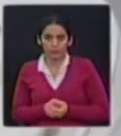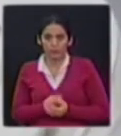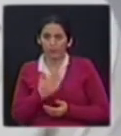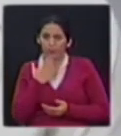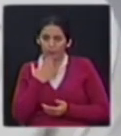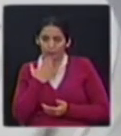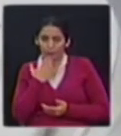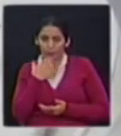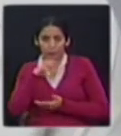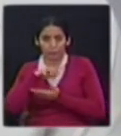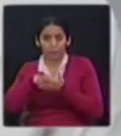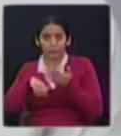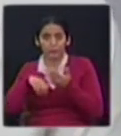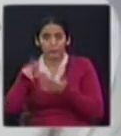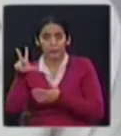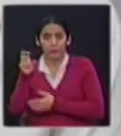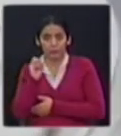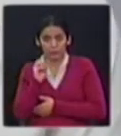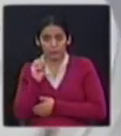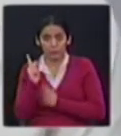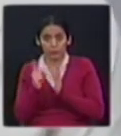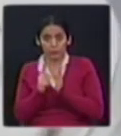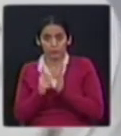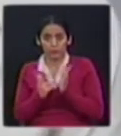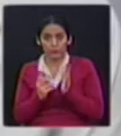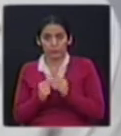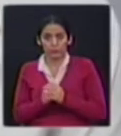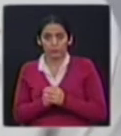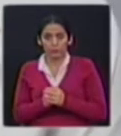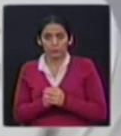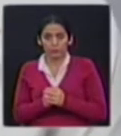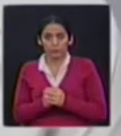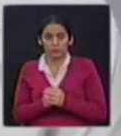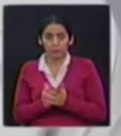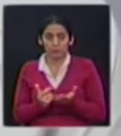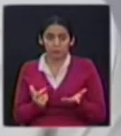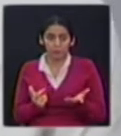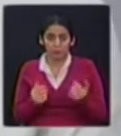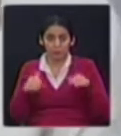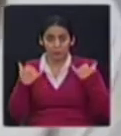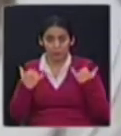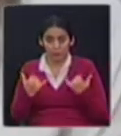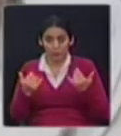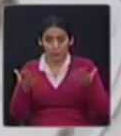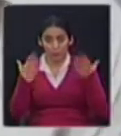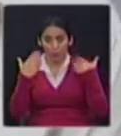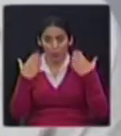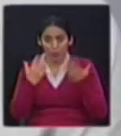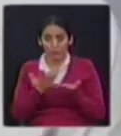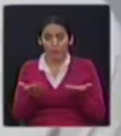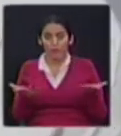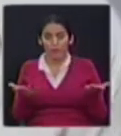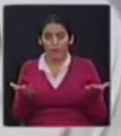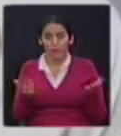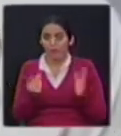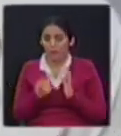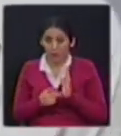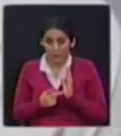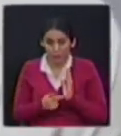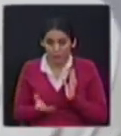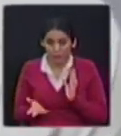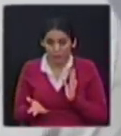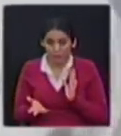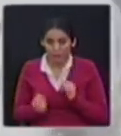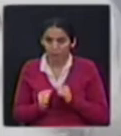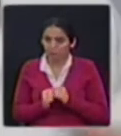23. ¿Sabe cuánto es hoy día lo que ocurrió en Guayaquil en la lista de diputados? Vamos a tomar la nacional, por ejemplo. ¿Sabe cuánto saca el